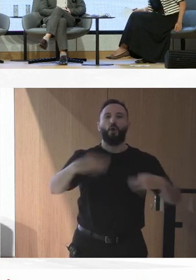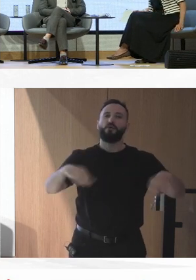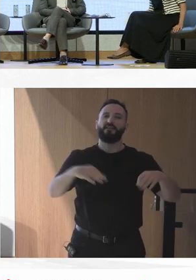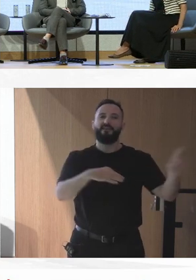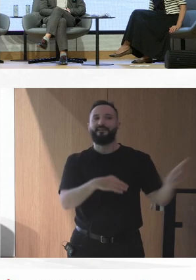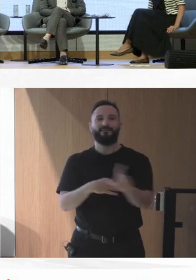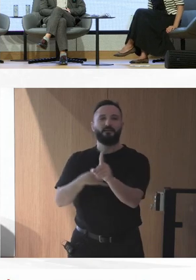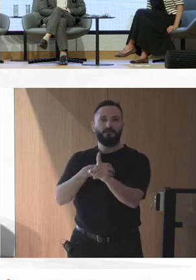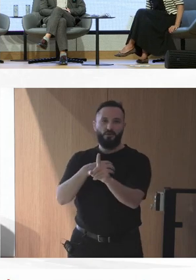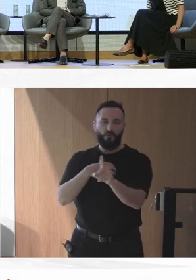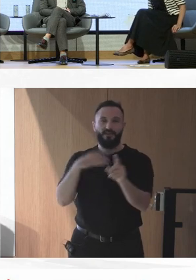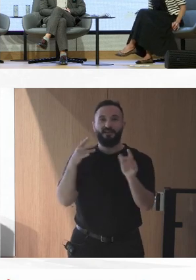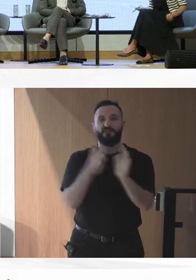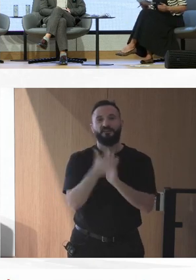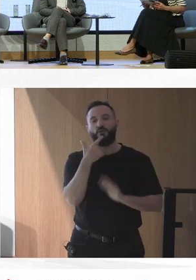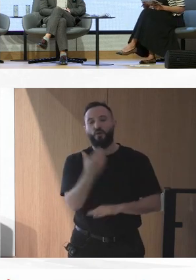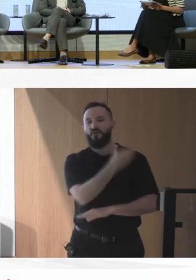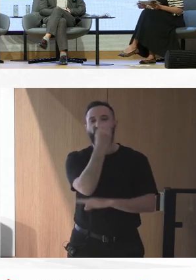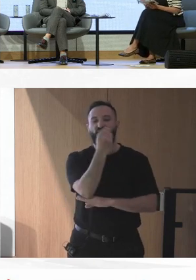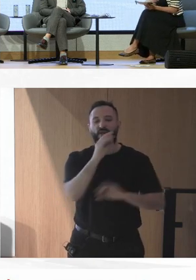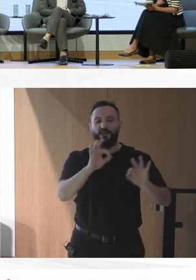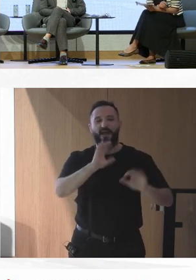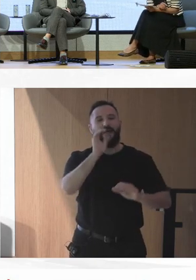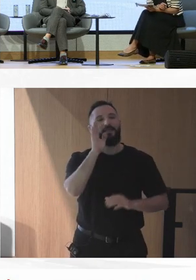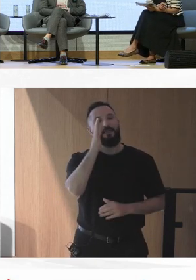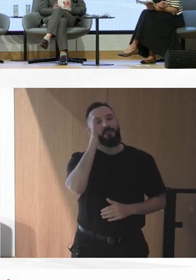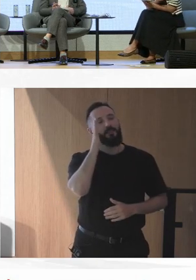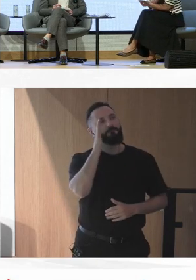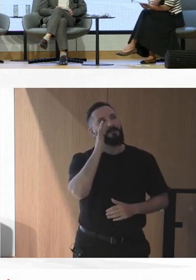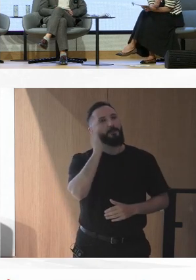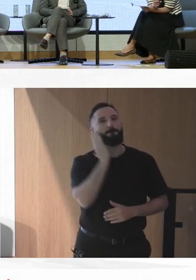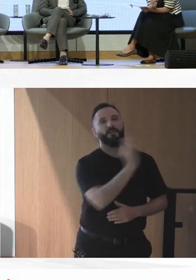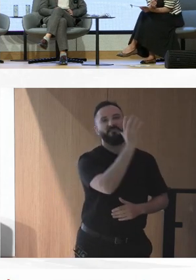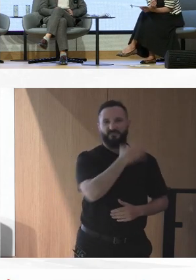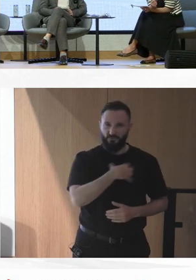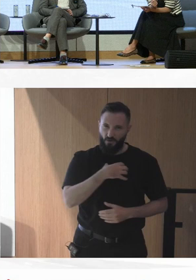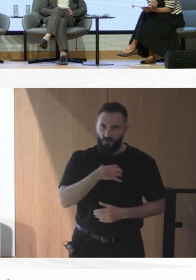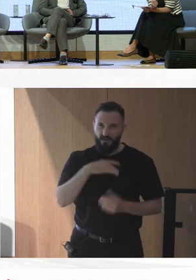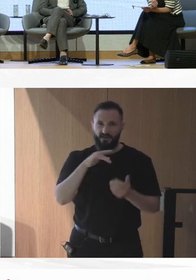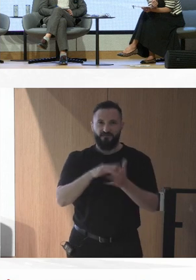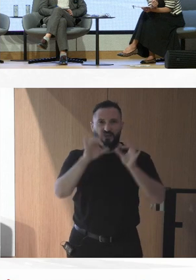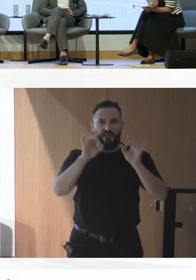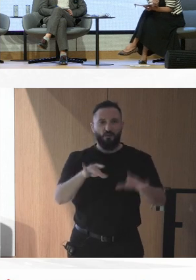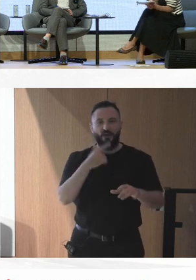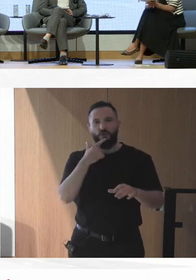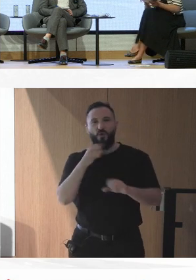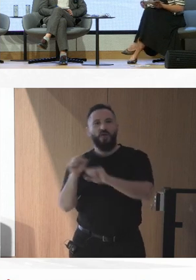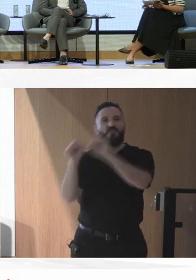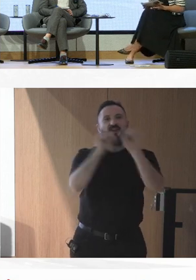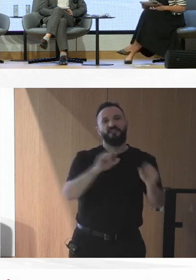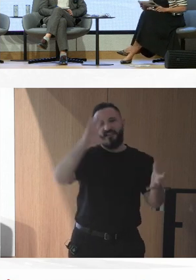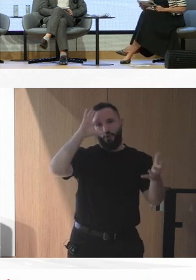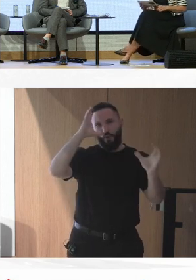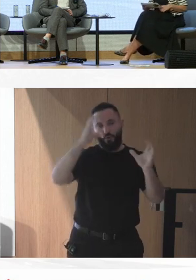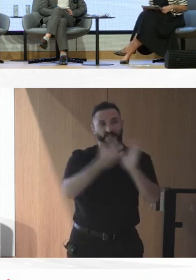de la inimputabilidad, que en gran medida, ¿no?, funciona como la defensa de insania, ¿no?, pensando, bueno, pues que la persona